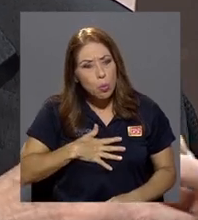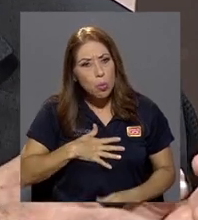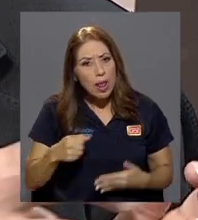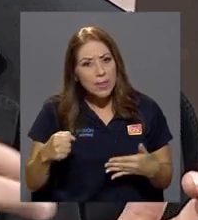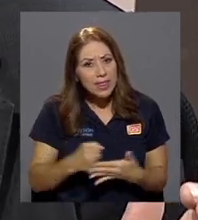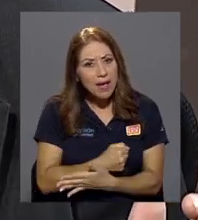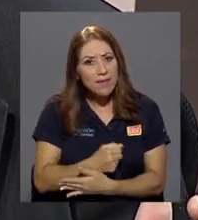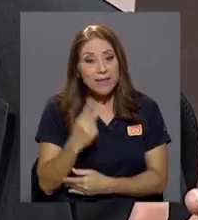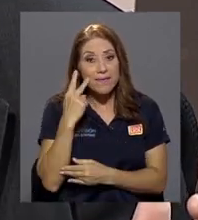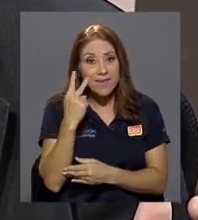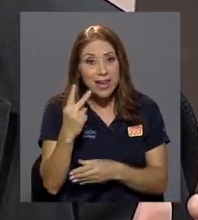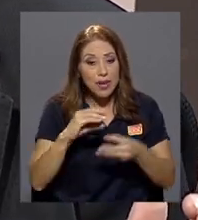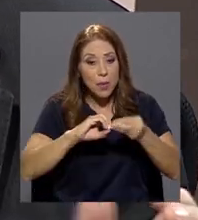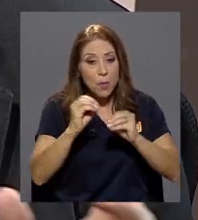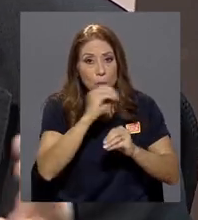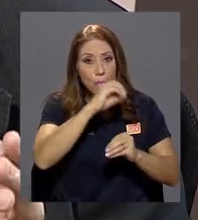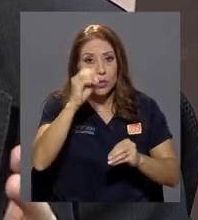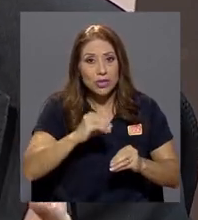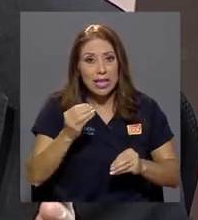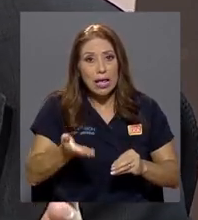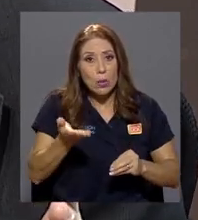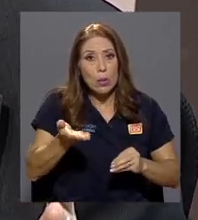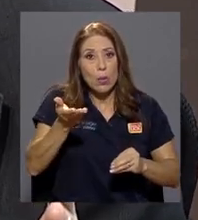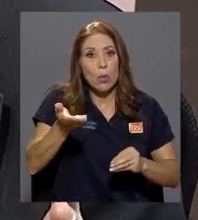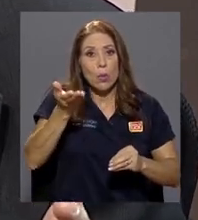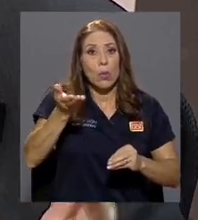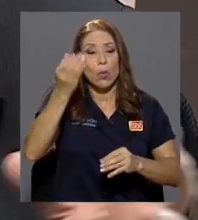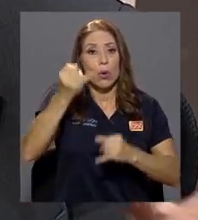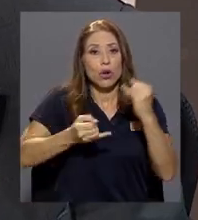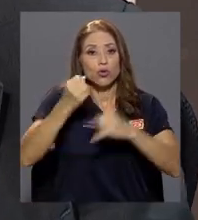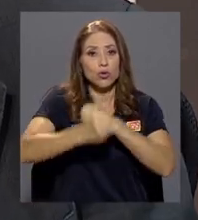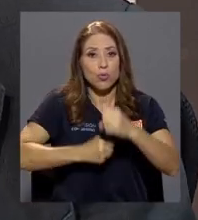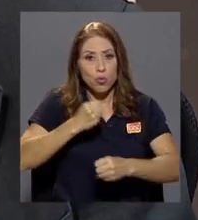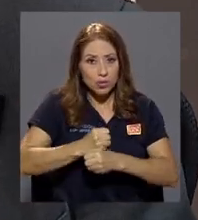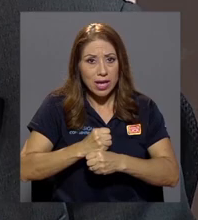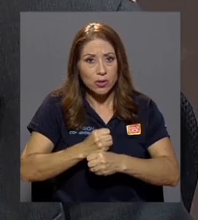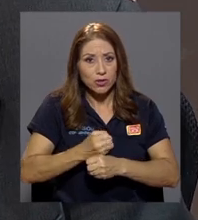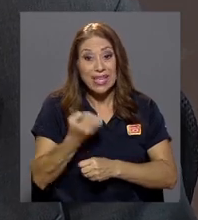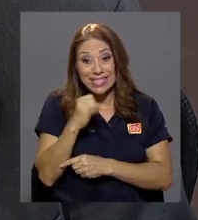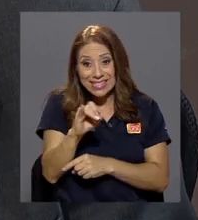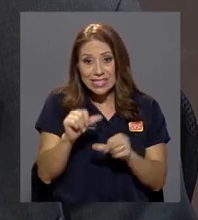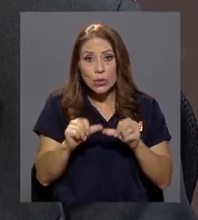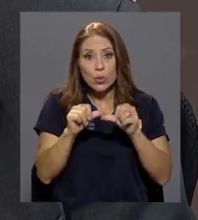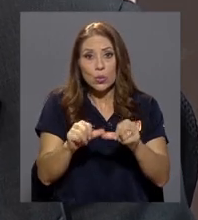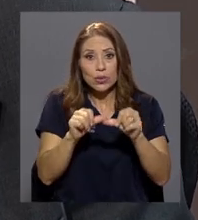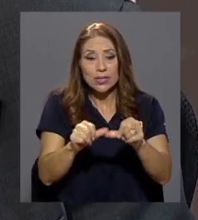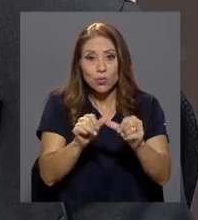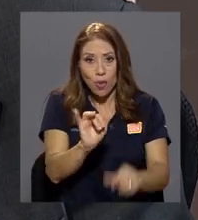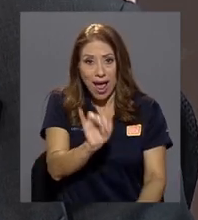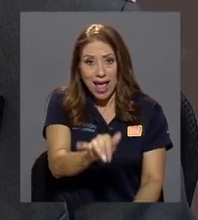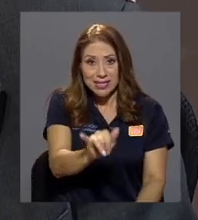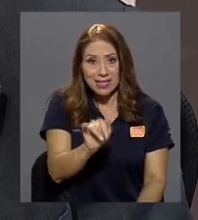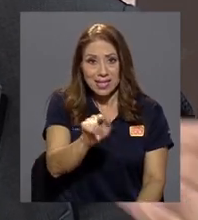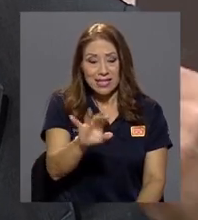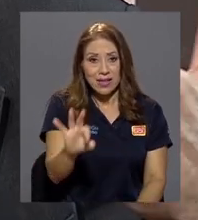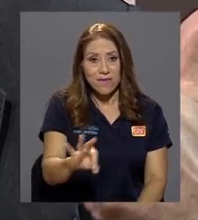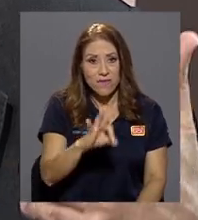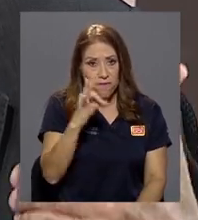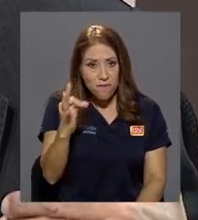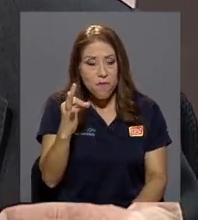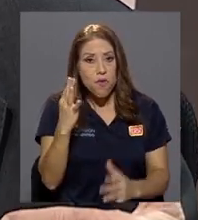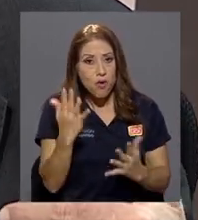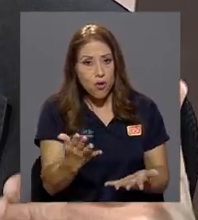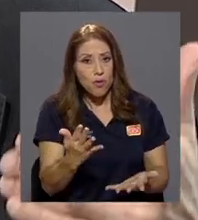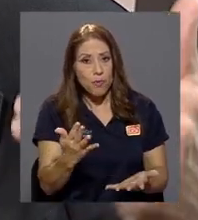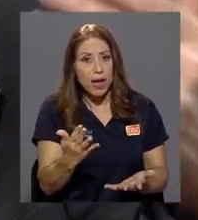los patrones de crecimiento estudios estadísticos en los últimos años que de seguir produciéndose en la